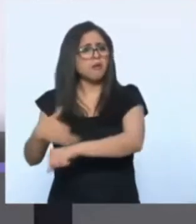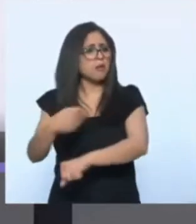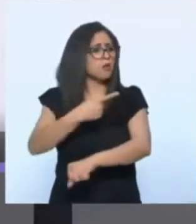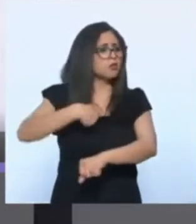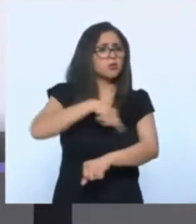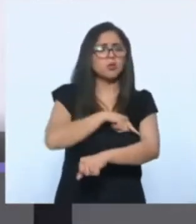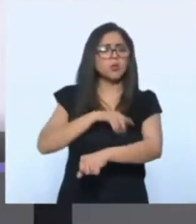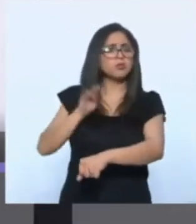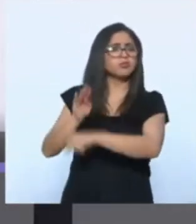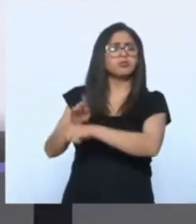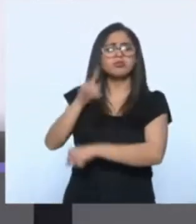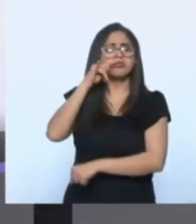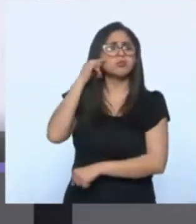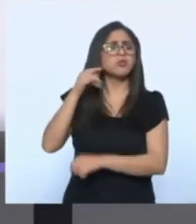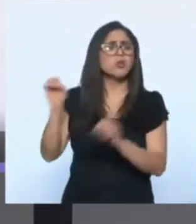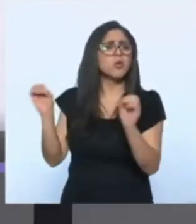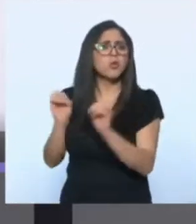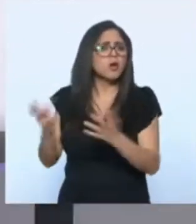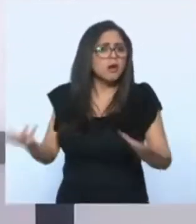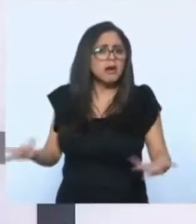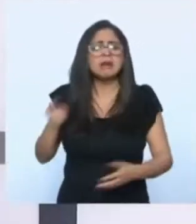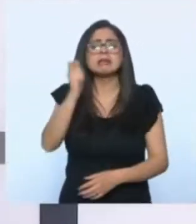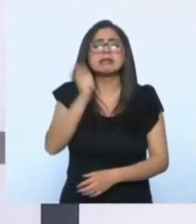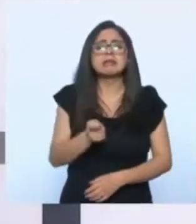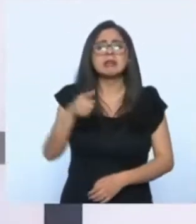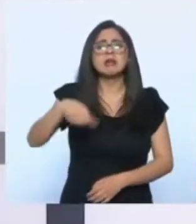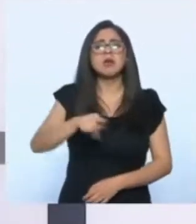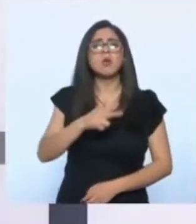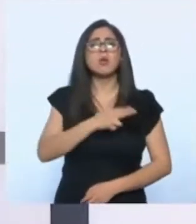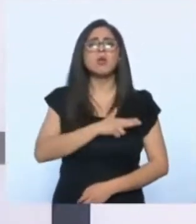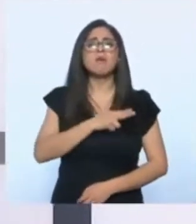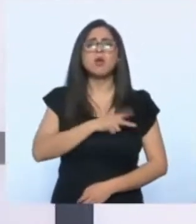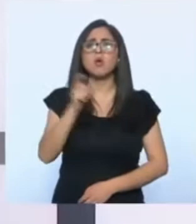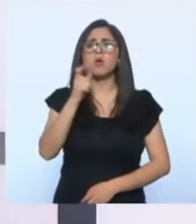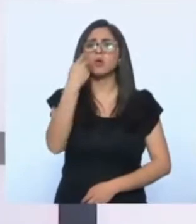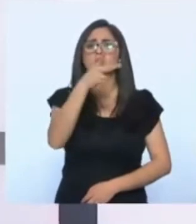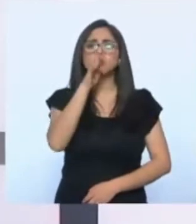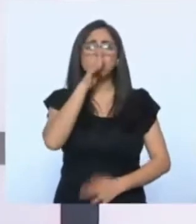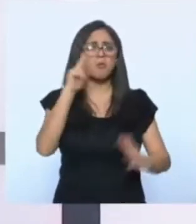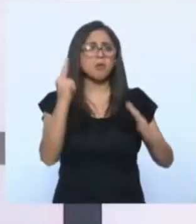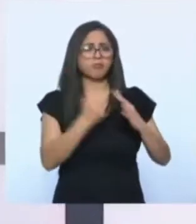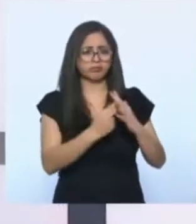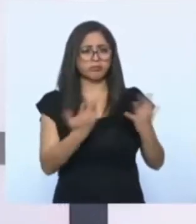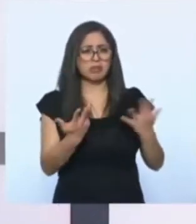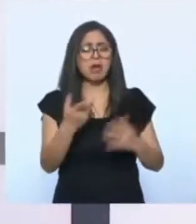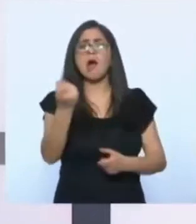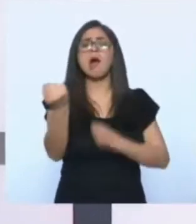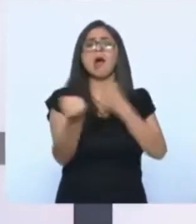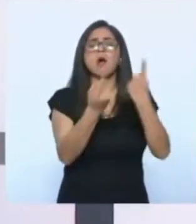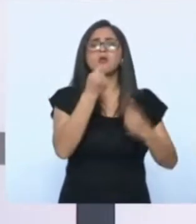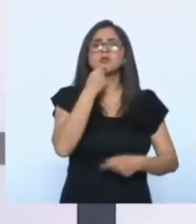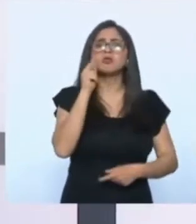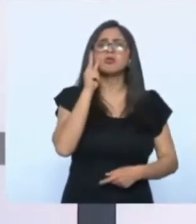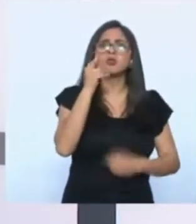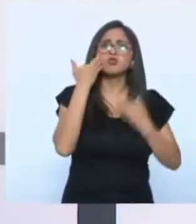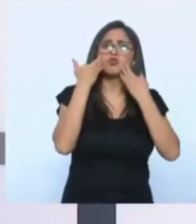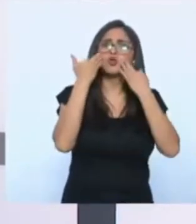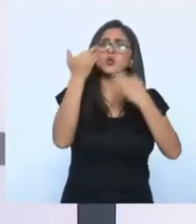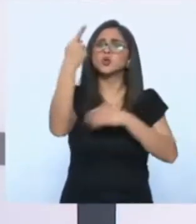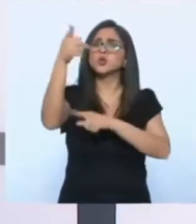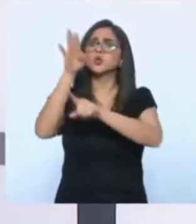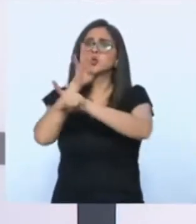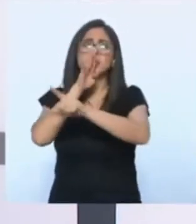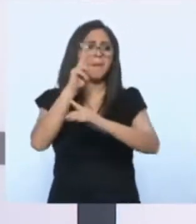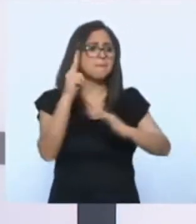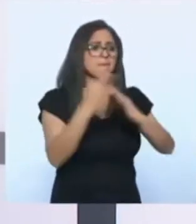sociedad, que son los huérfanos del feminicidio. Estos niños que en muchos de los casos han visto a su papá asesinar a su mamá, que el